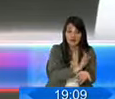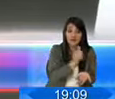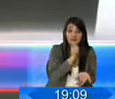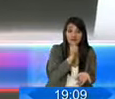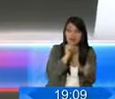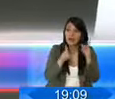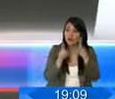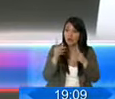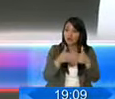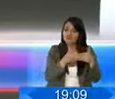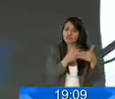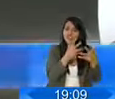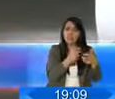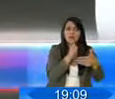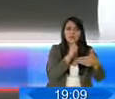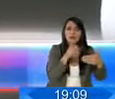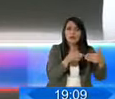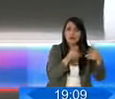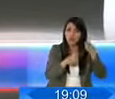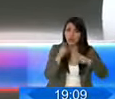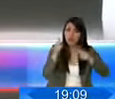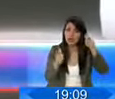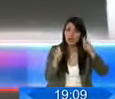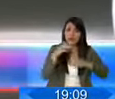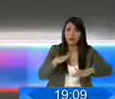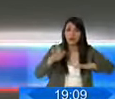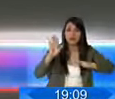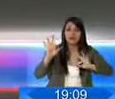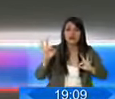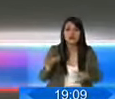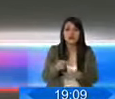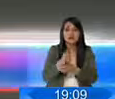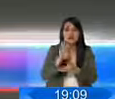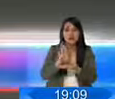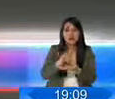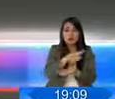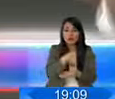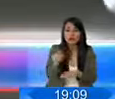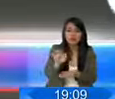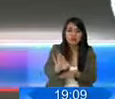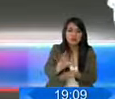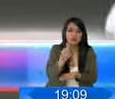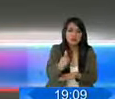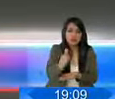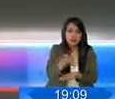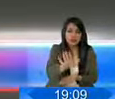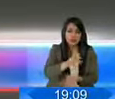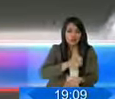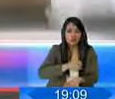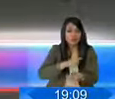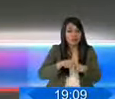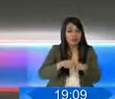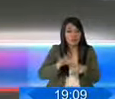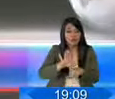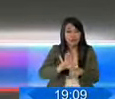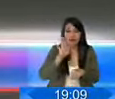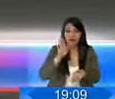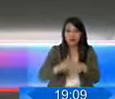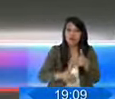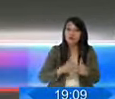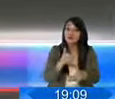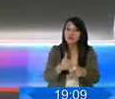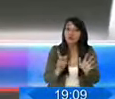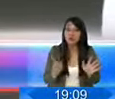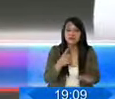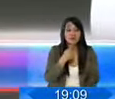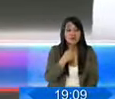están queriendo algunos candidatos, o la Seguridad Social siga siendo de ustedes. De ustedes depende que después no